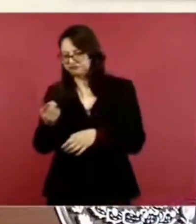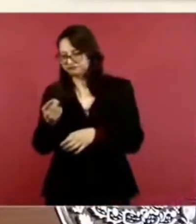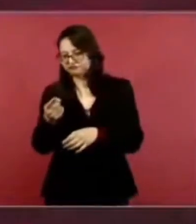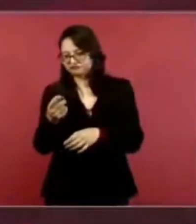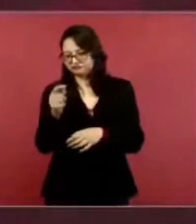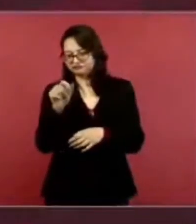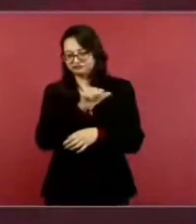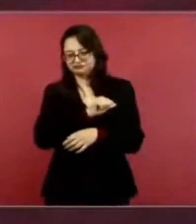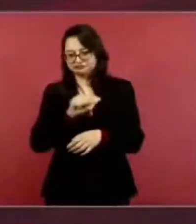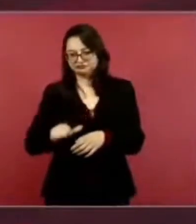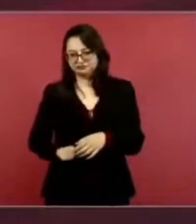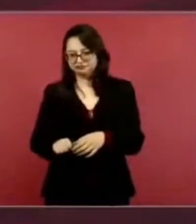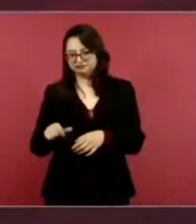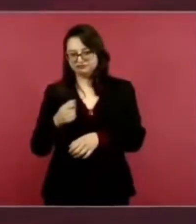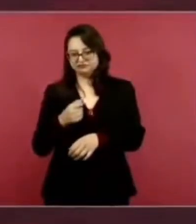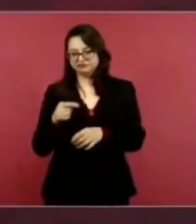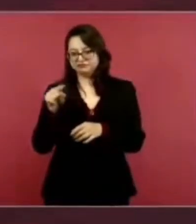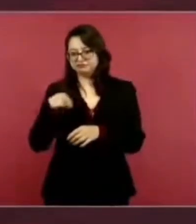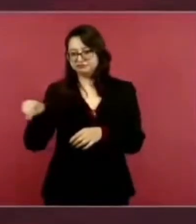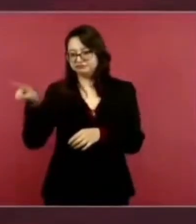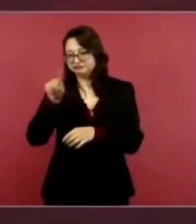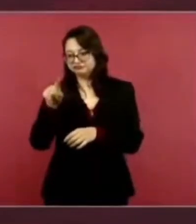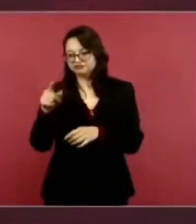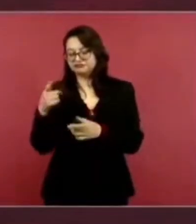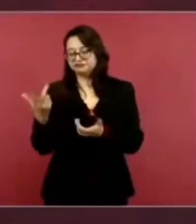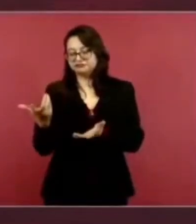no se tenía una buena recaudación,